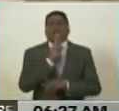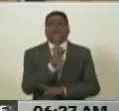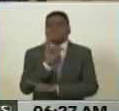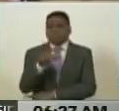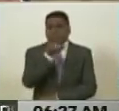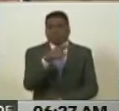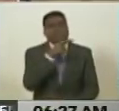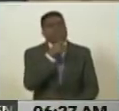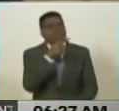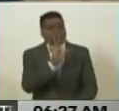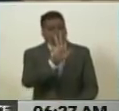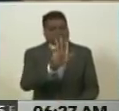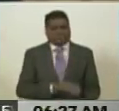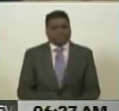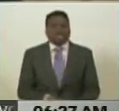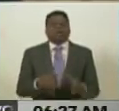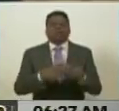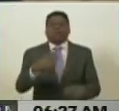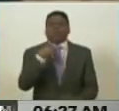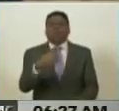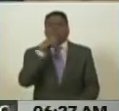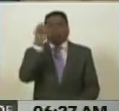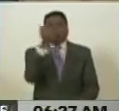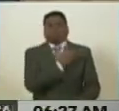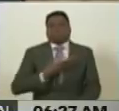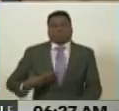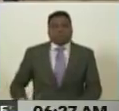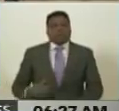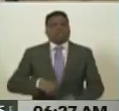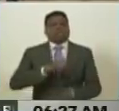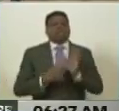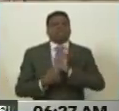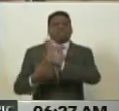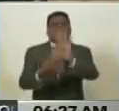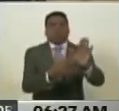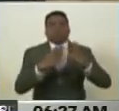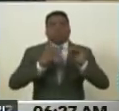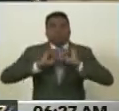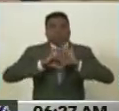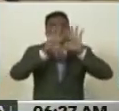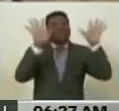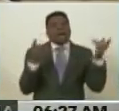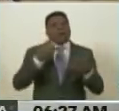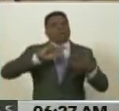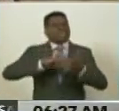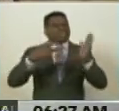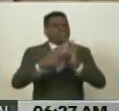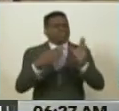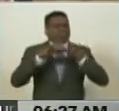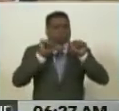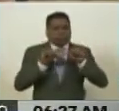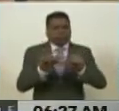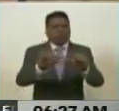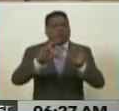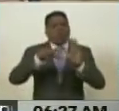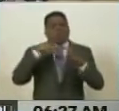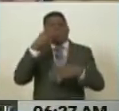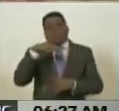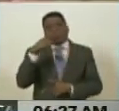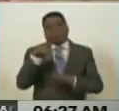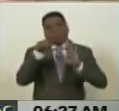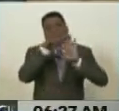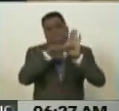políticos, este anuncio hecho por el presidente Maduro representa con claridad lo que es la continuidad de una política correcta que